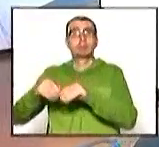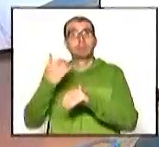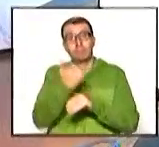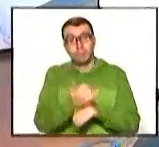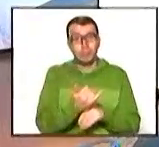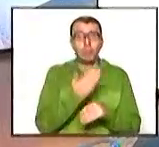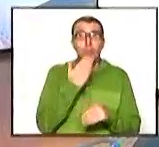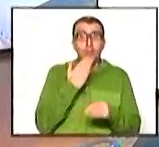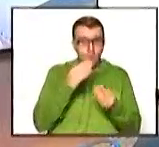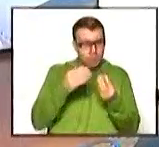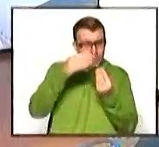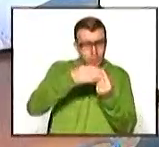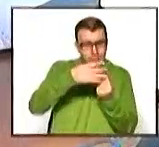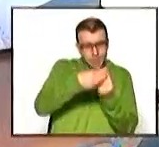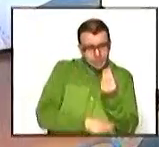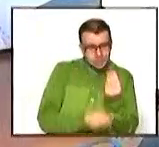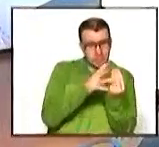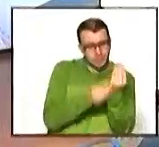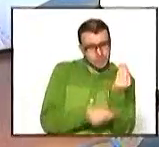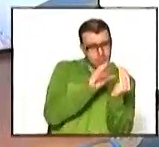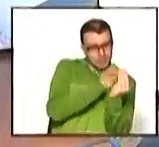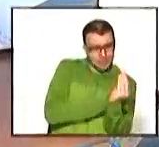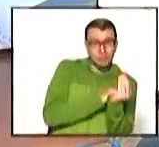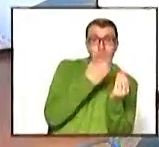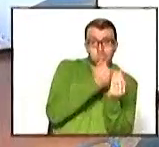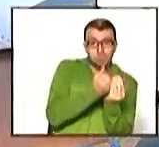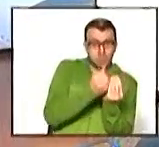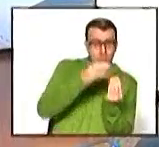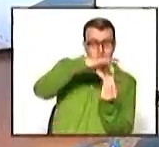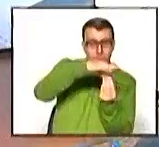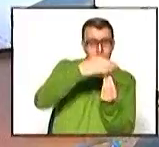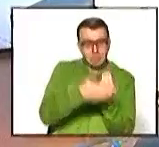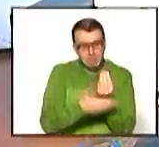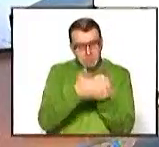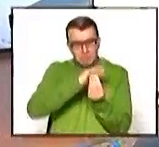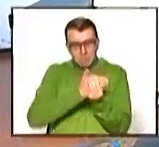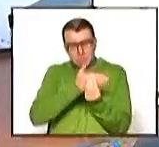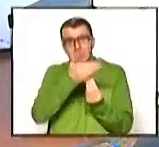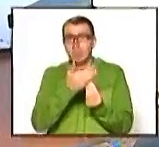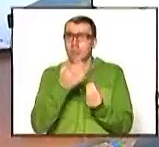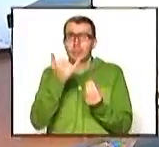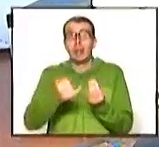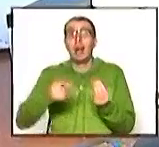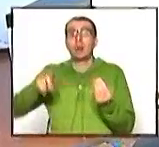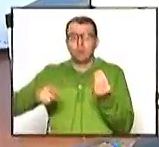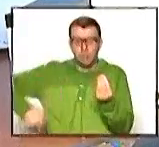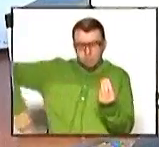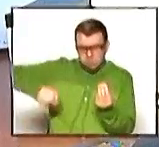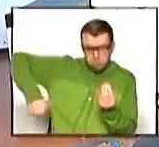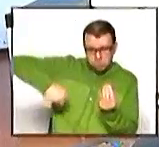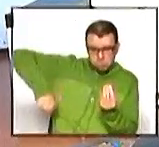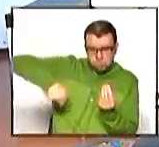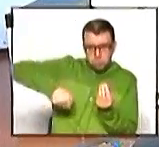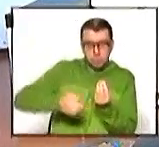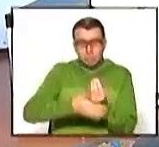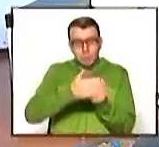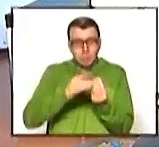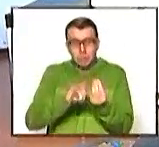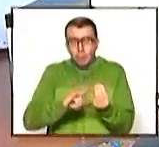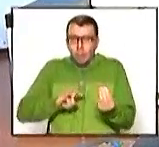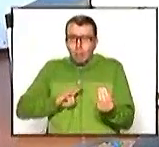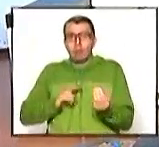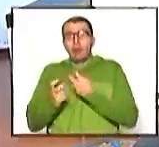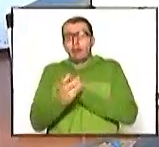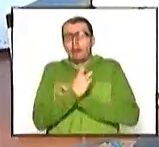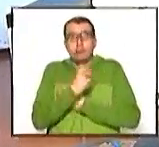mucha toxina y en la cascarilla hay fungicidas y es difícil, el problema puede hacer alergia.